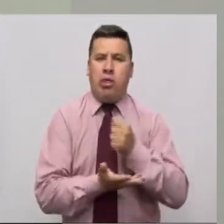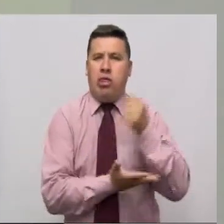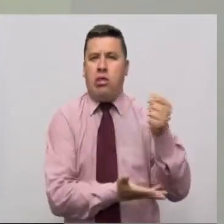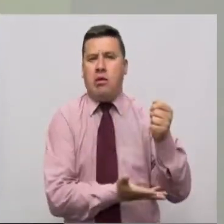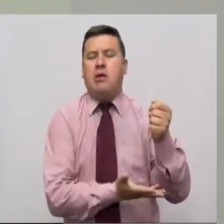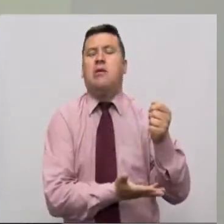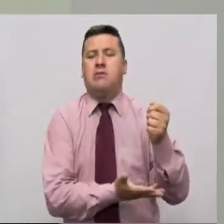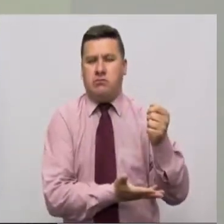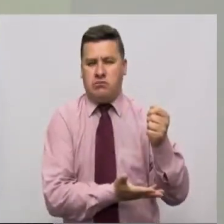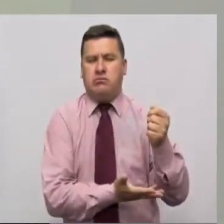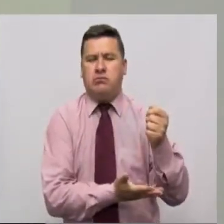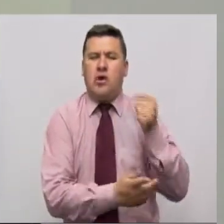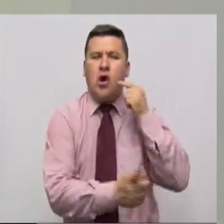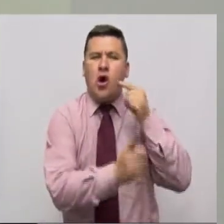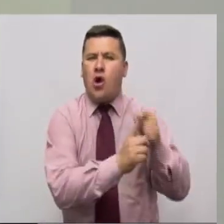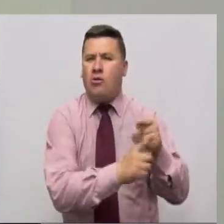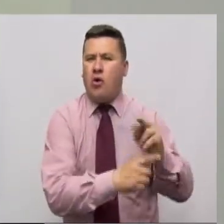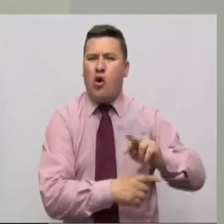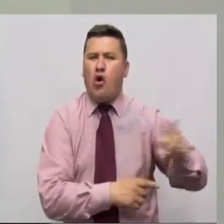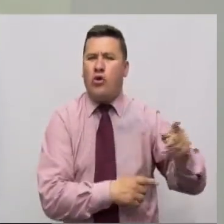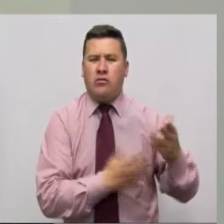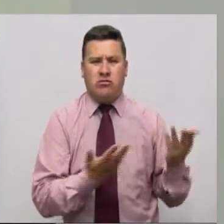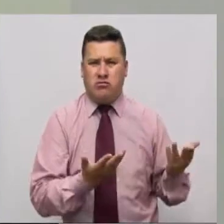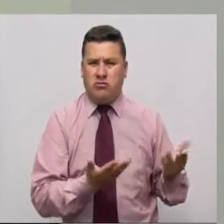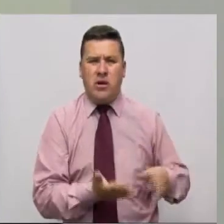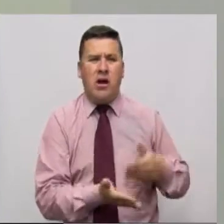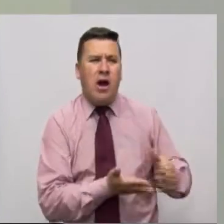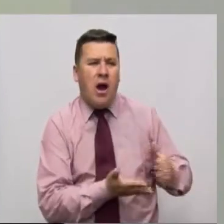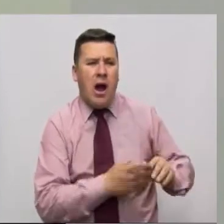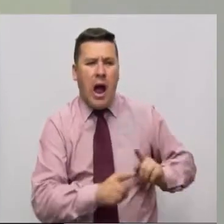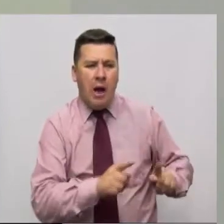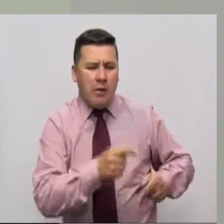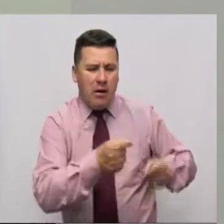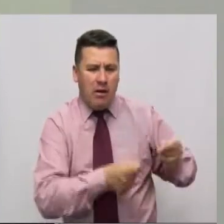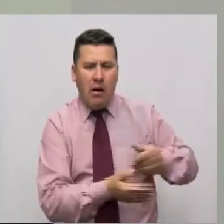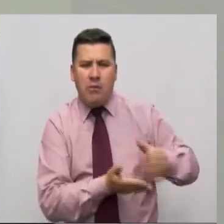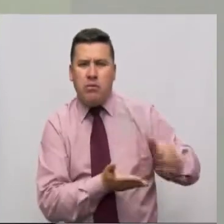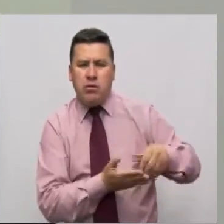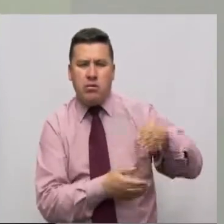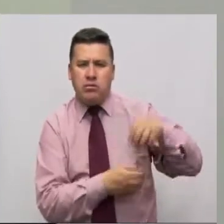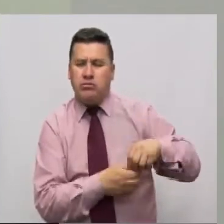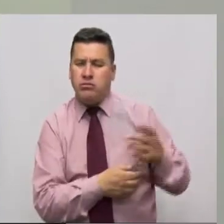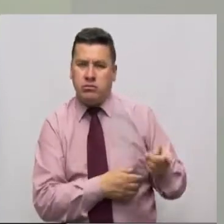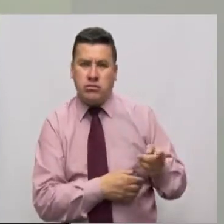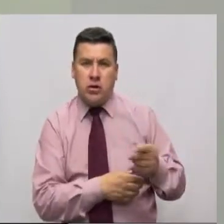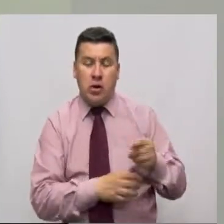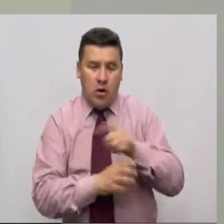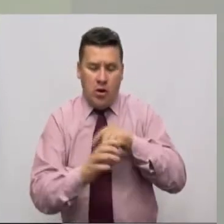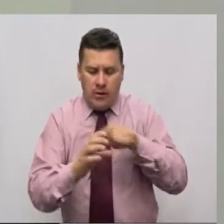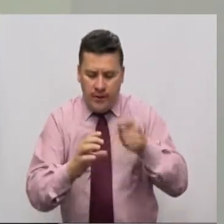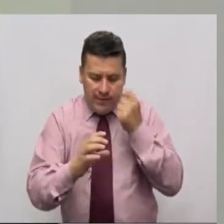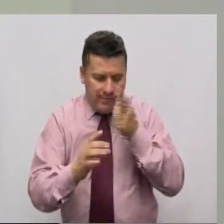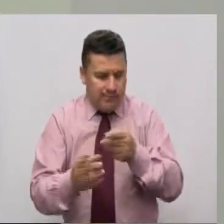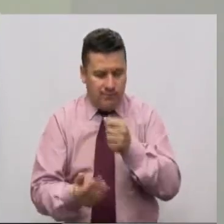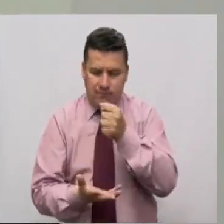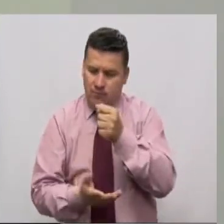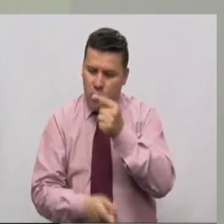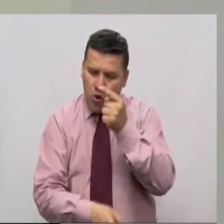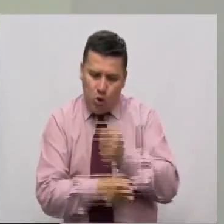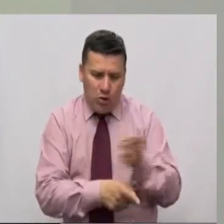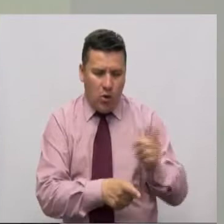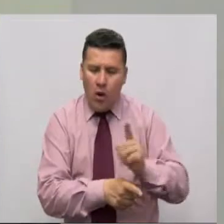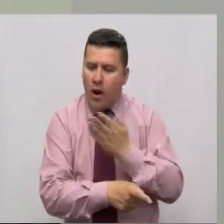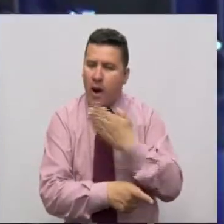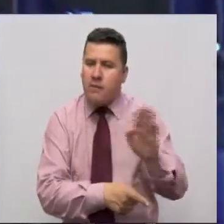destinado presuntamente con otros fines, es decir, para gastos administrativos, y entiende la Contraloría que